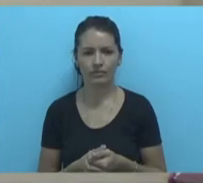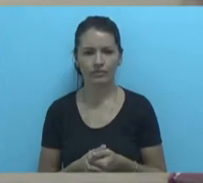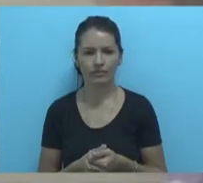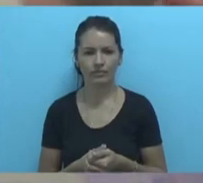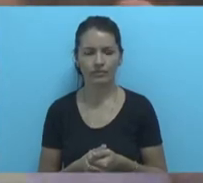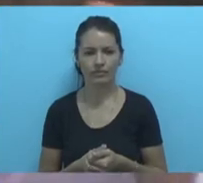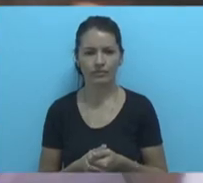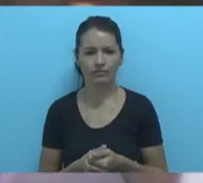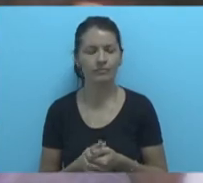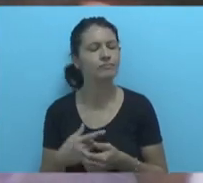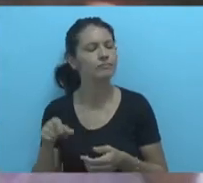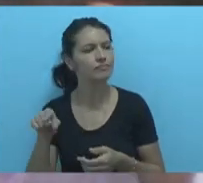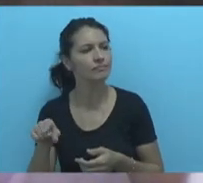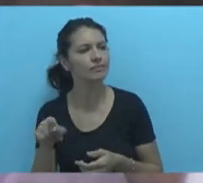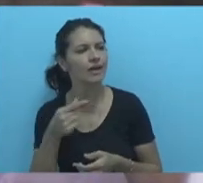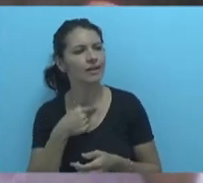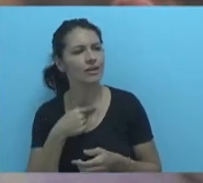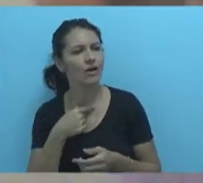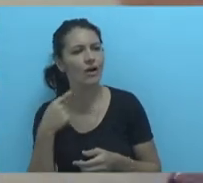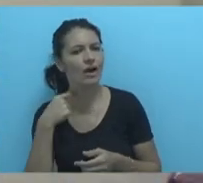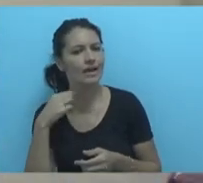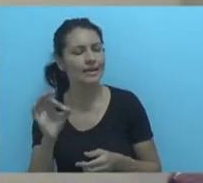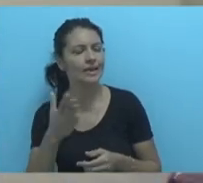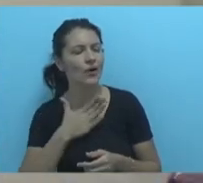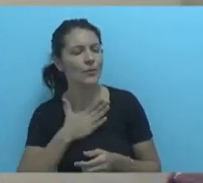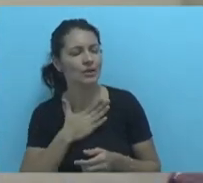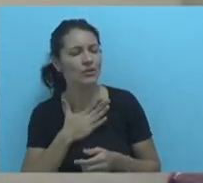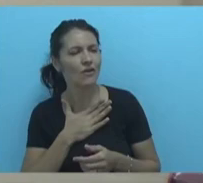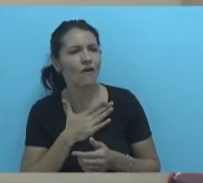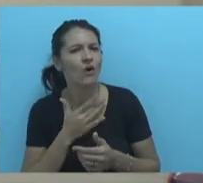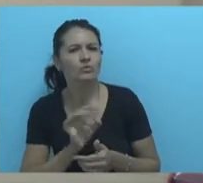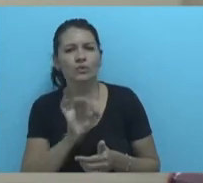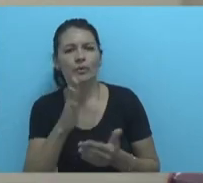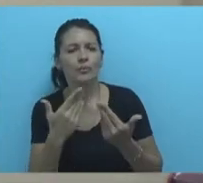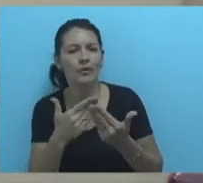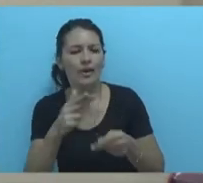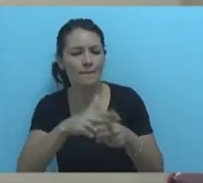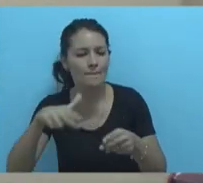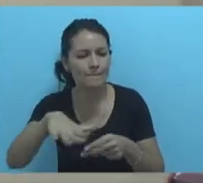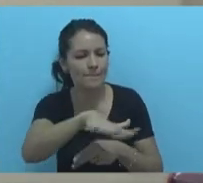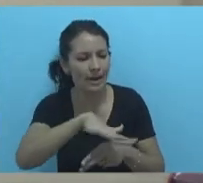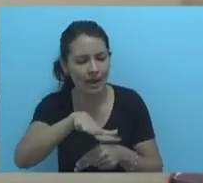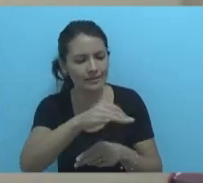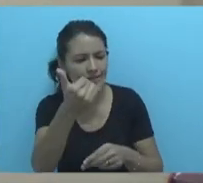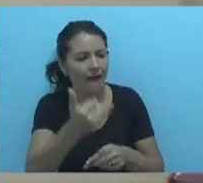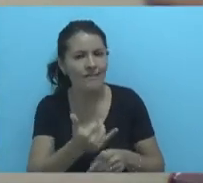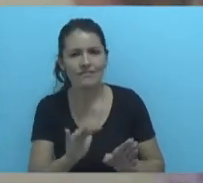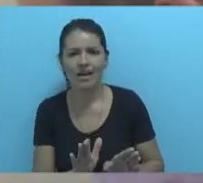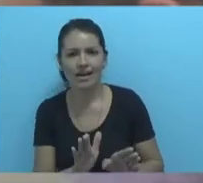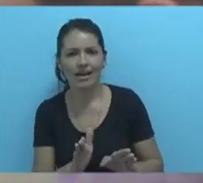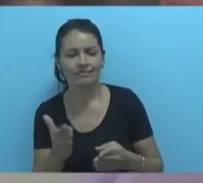Yo quiero que mi hijo disfrute tan solo de tener una plaza en el barrio. La urbanización